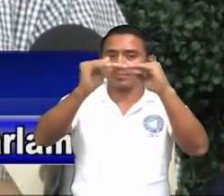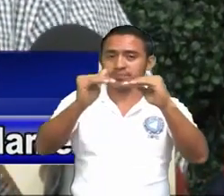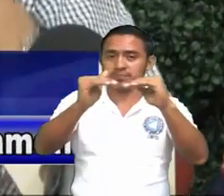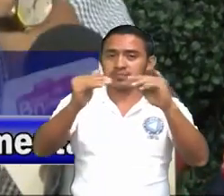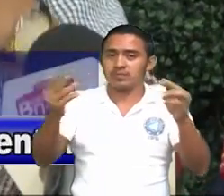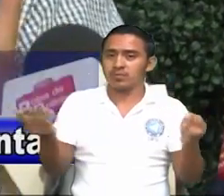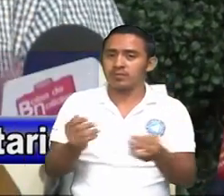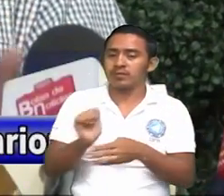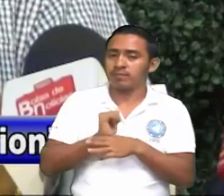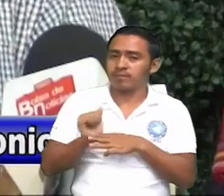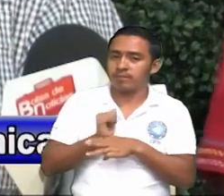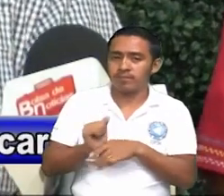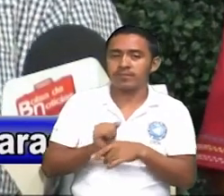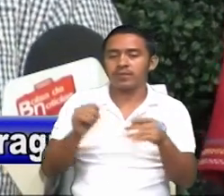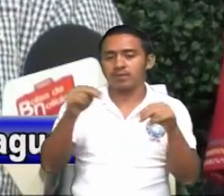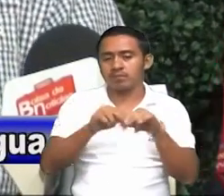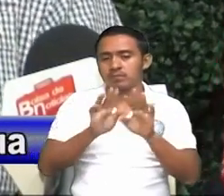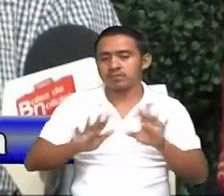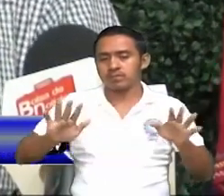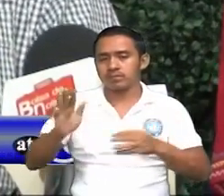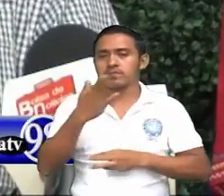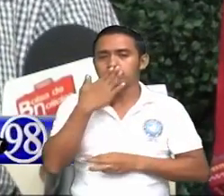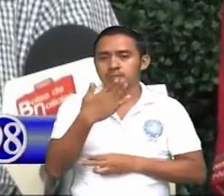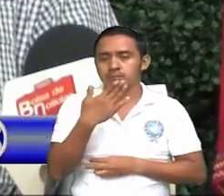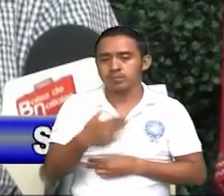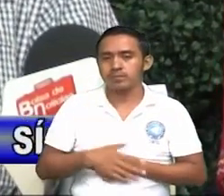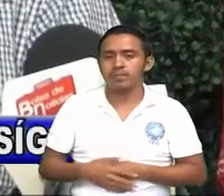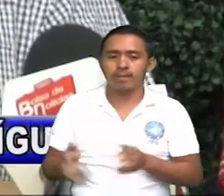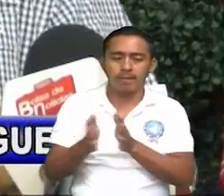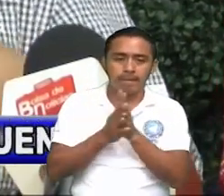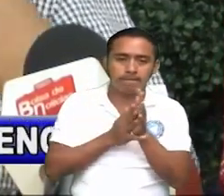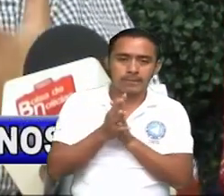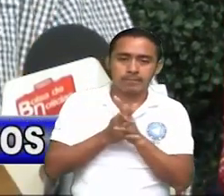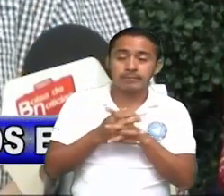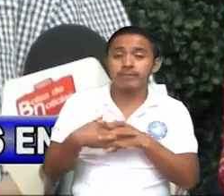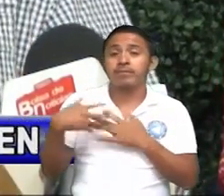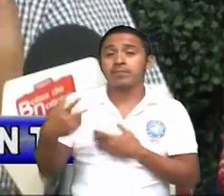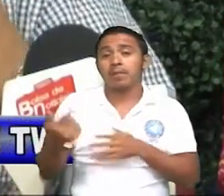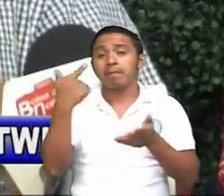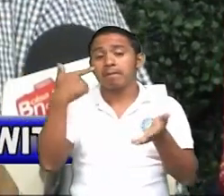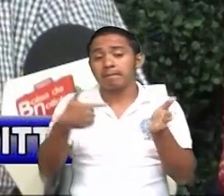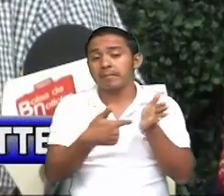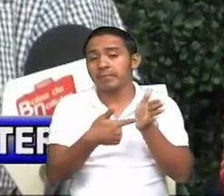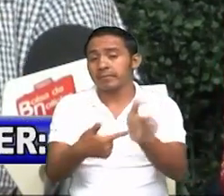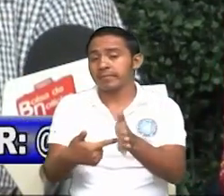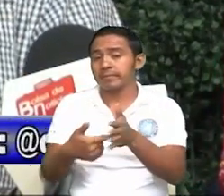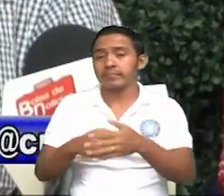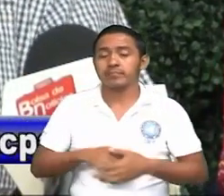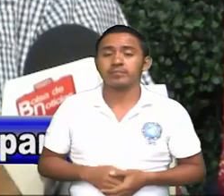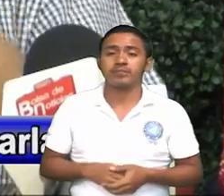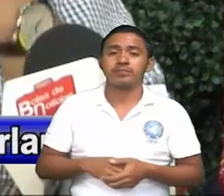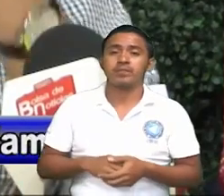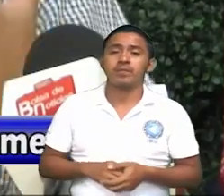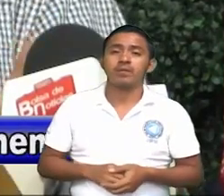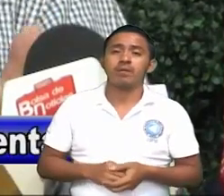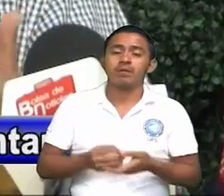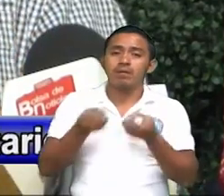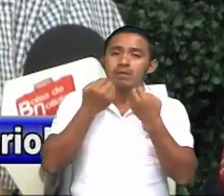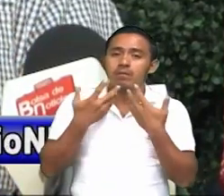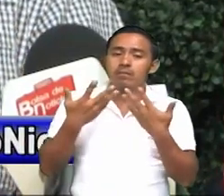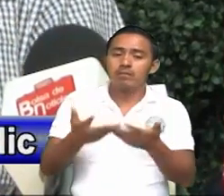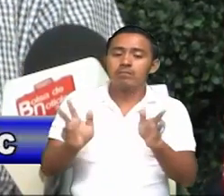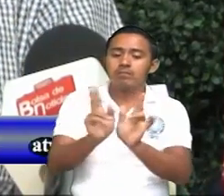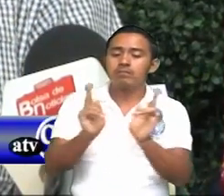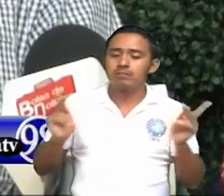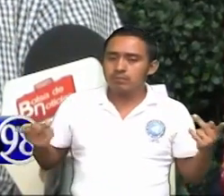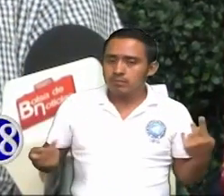de prácticas ambientales sanas y recreacionales. Este es un ejemplo, digamos, un mensaje a nuestro